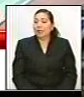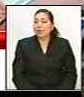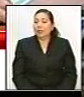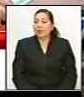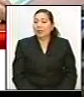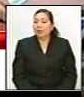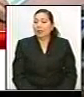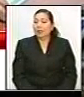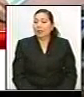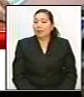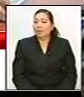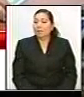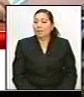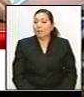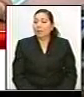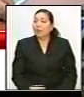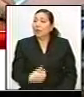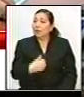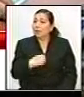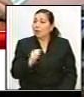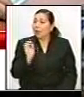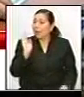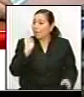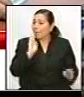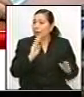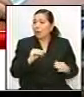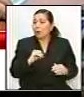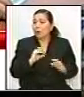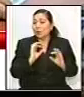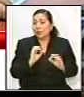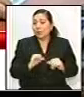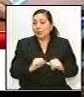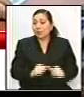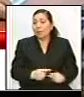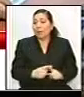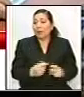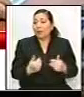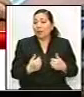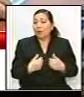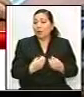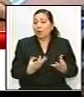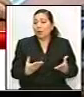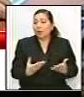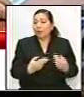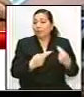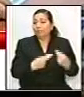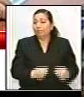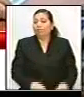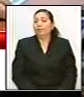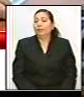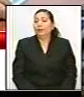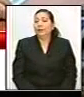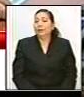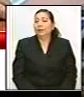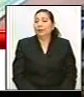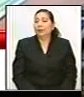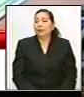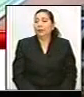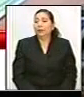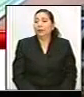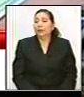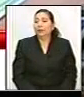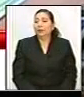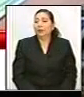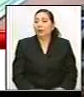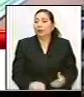Pero después... Yo me preocupo por ello, ellos quieren que yo siga siendo, pero yo tengo demasiados cargos, porque también soy de